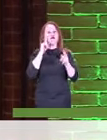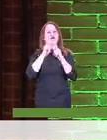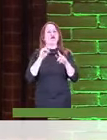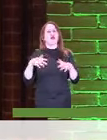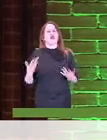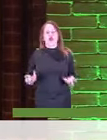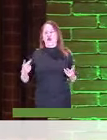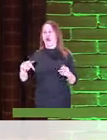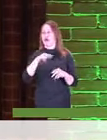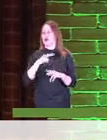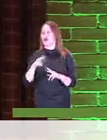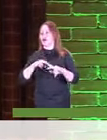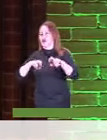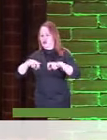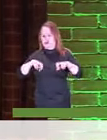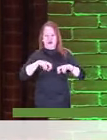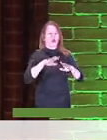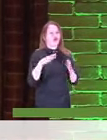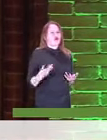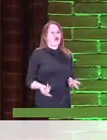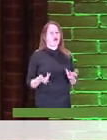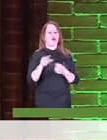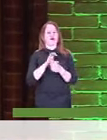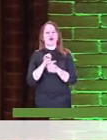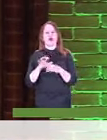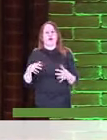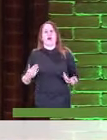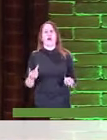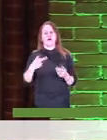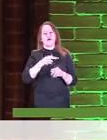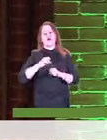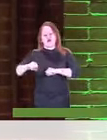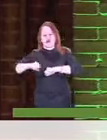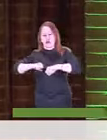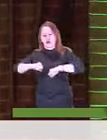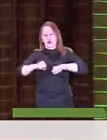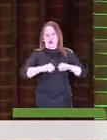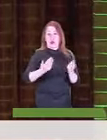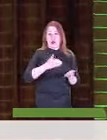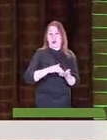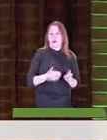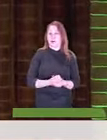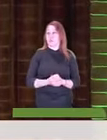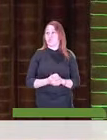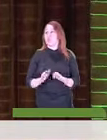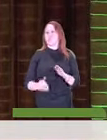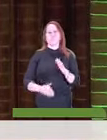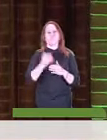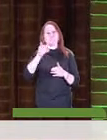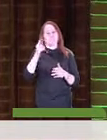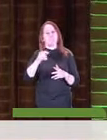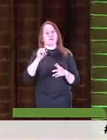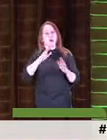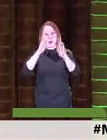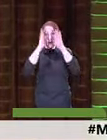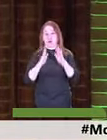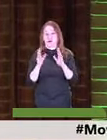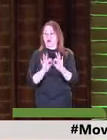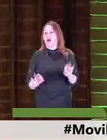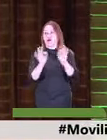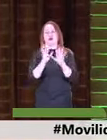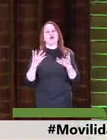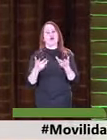movemos, cómo entendemos la ciudad y, por supuesto, cómo nos vamos reactivando, que imprime una tensión importante en todos los modos de